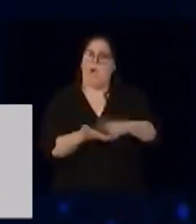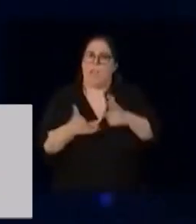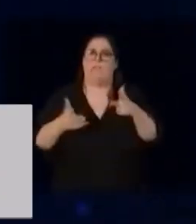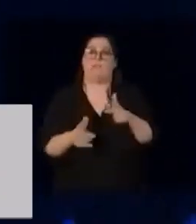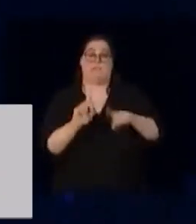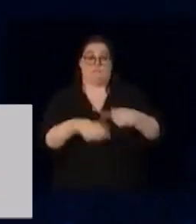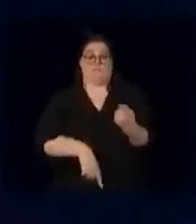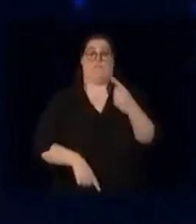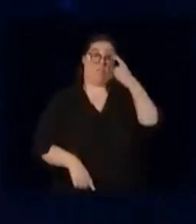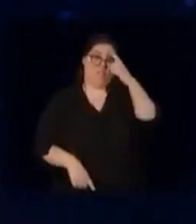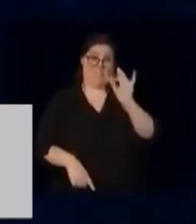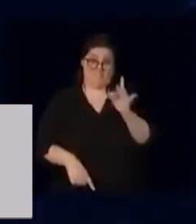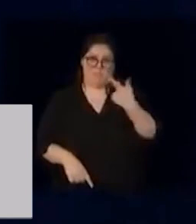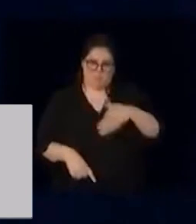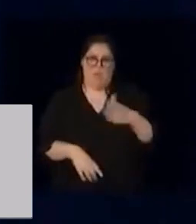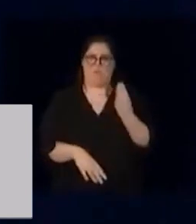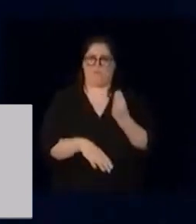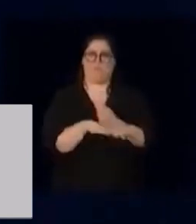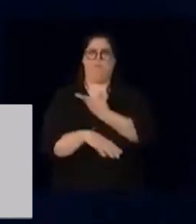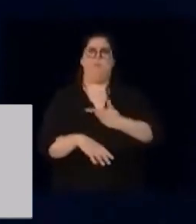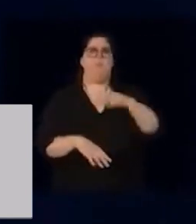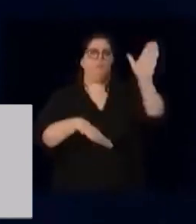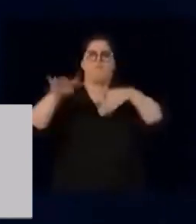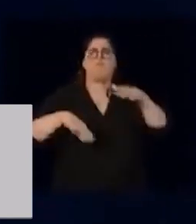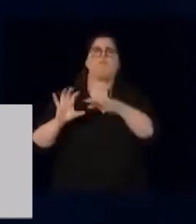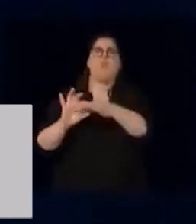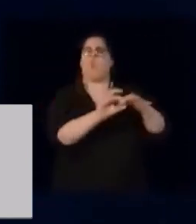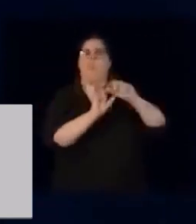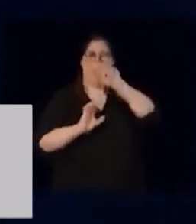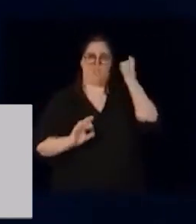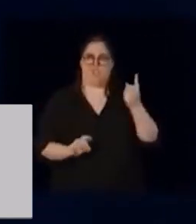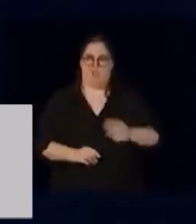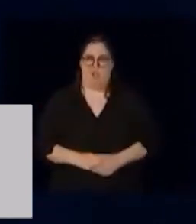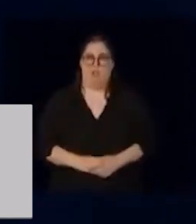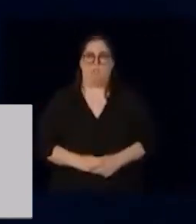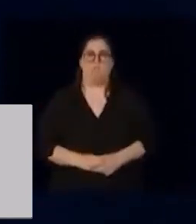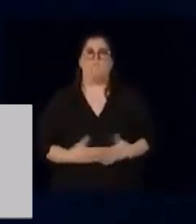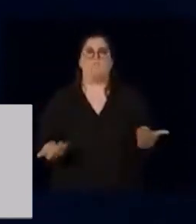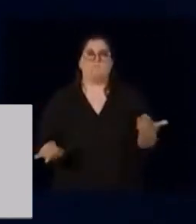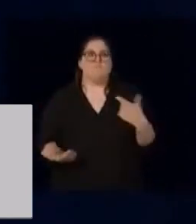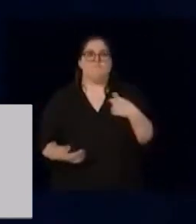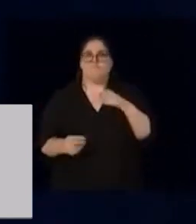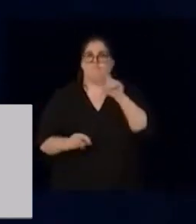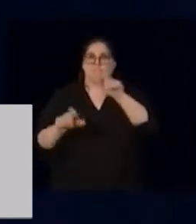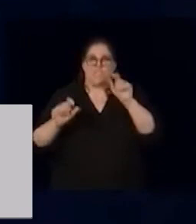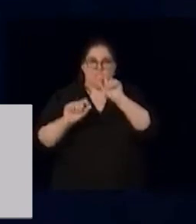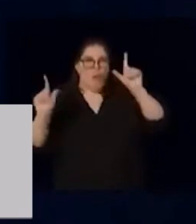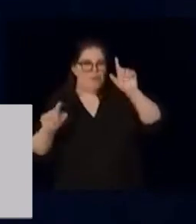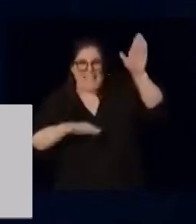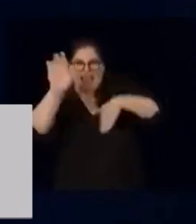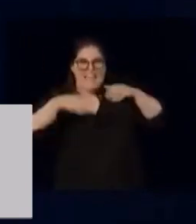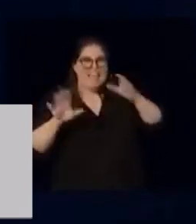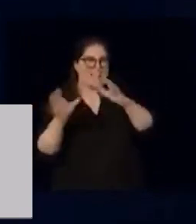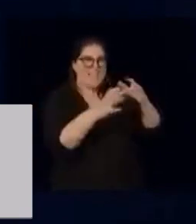de diciembre voy a convocar a un gobierno de unidad nacional. Nadie puede sorprenderse porque vean en